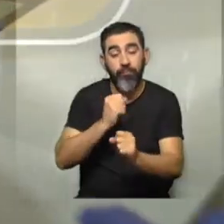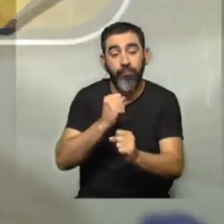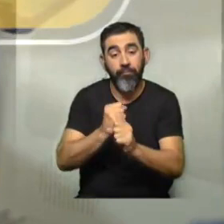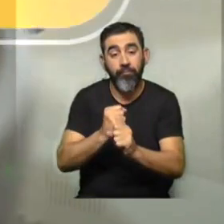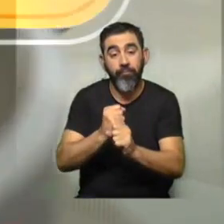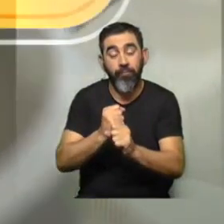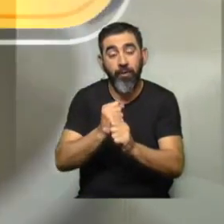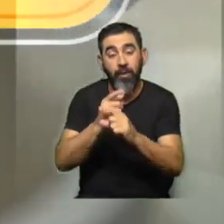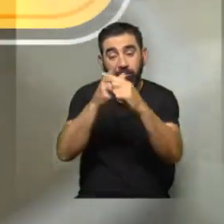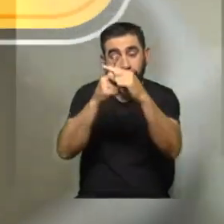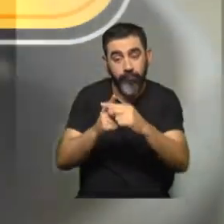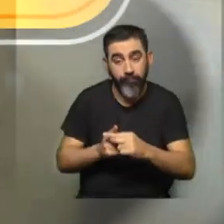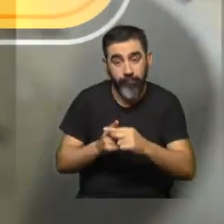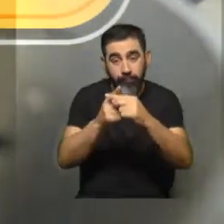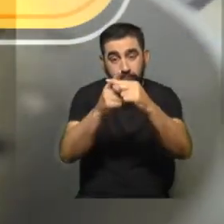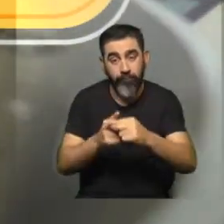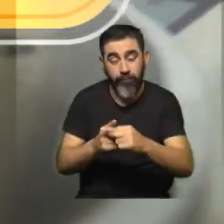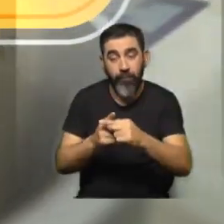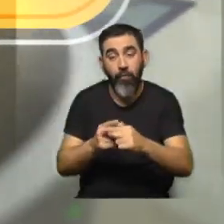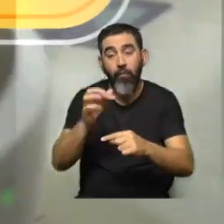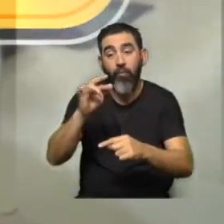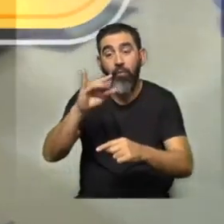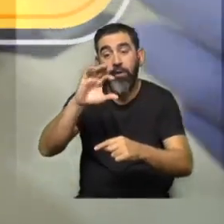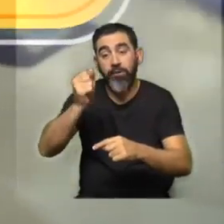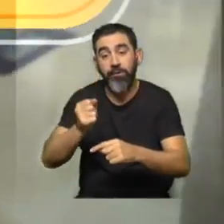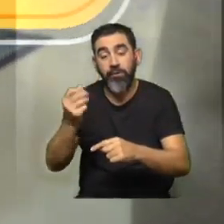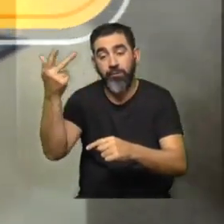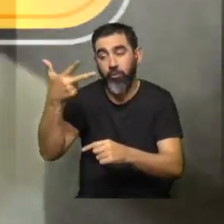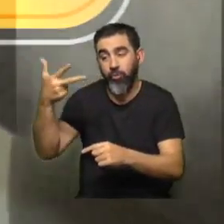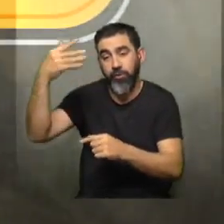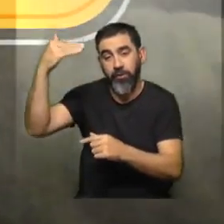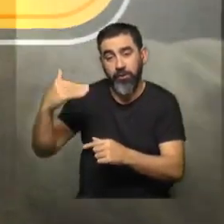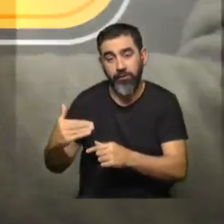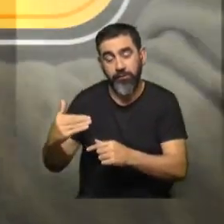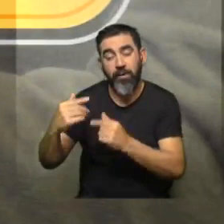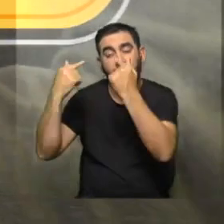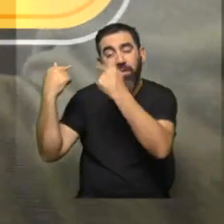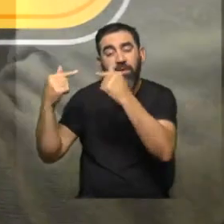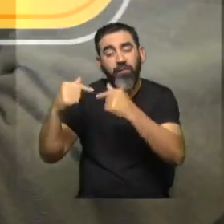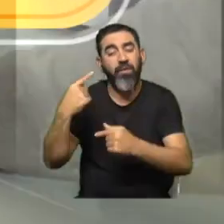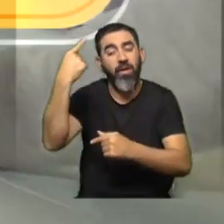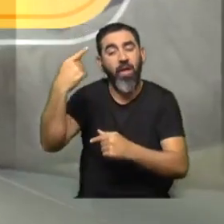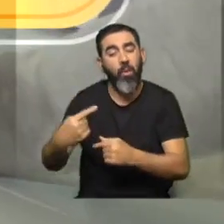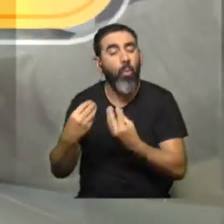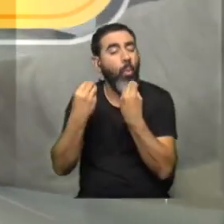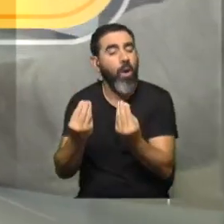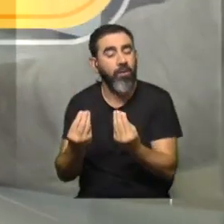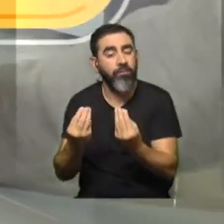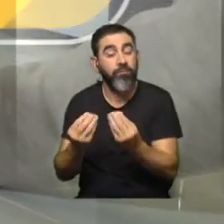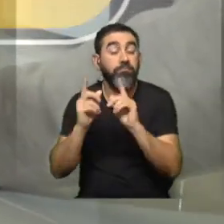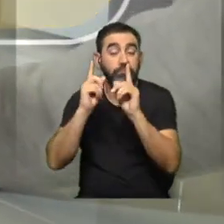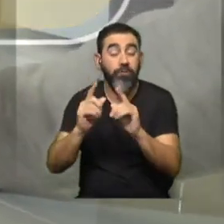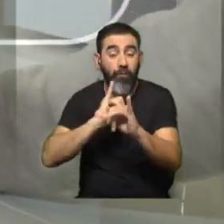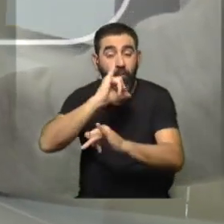difracción de rayos X, fluorescencia de rayos X y espectrometría de Raman. La diferencia básicamente entre las tres, pero que a su vez van a